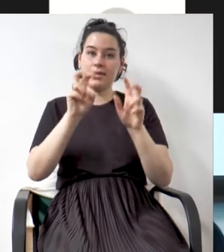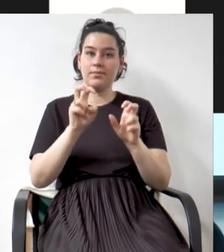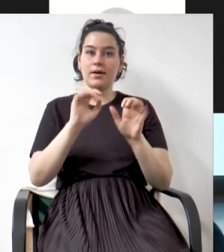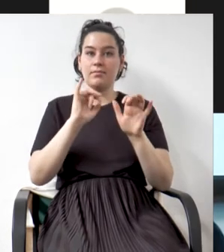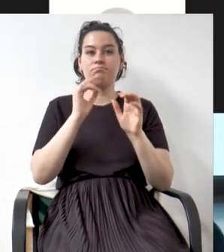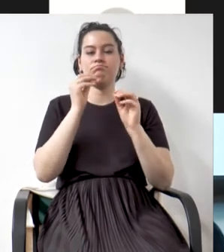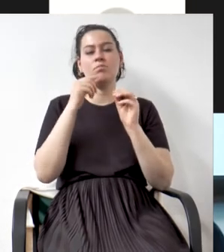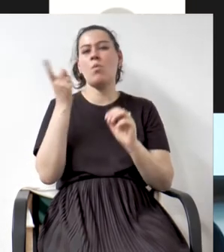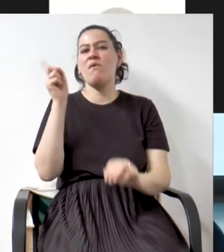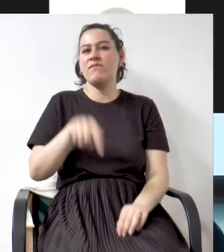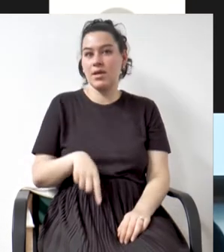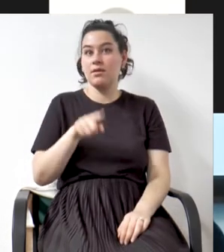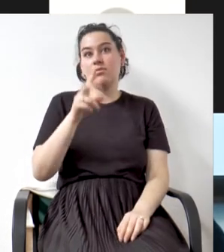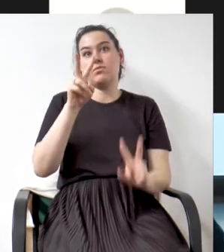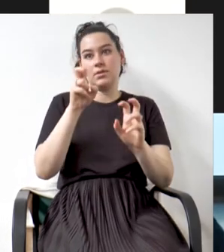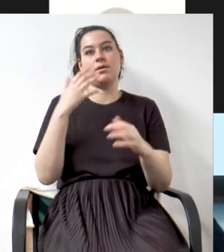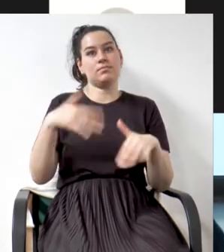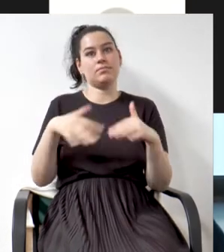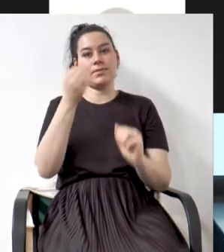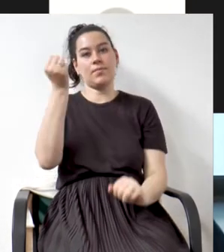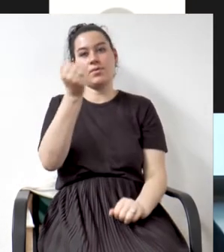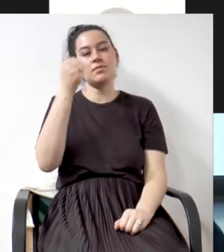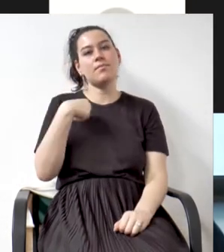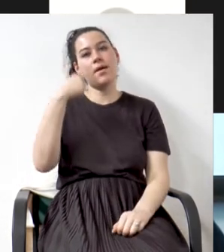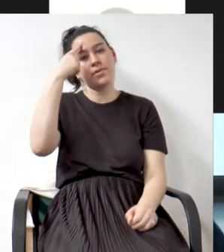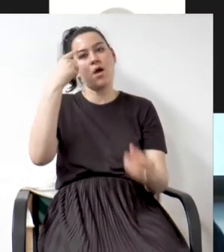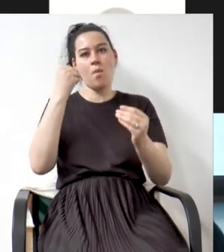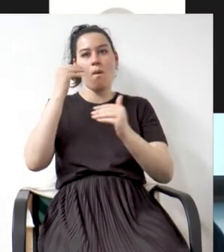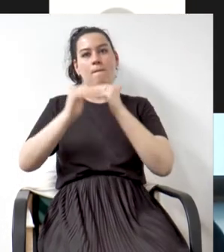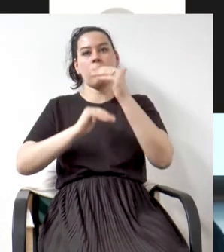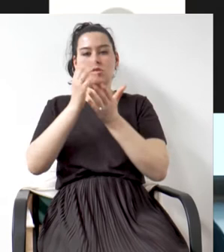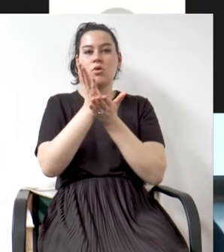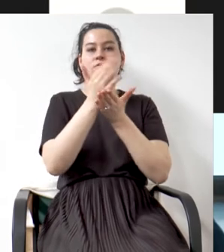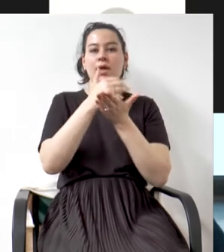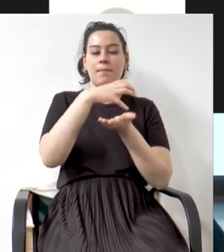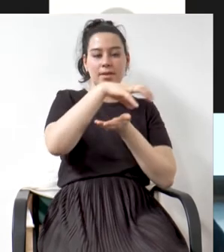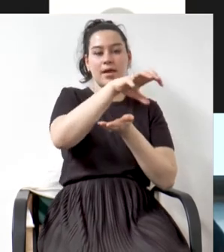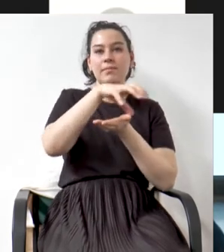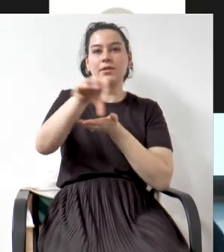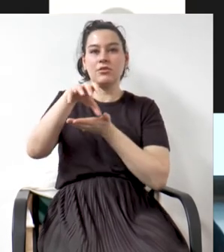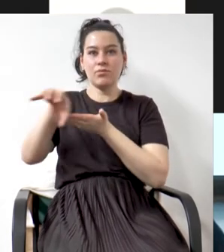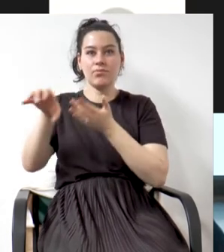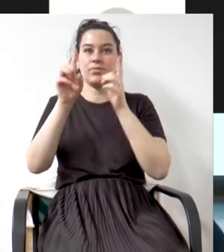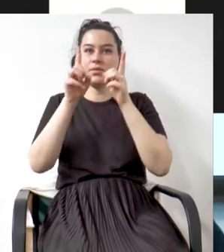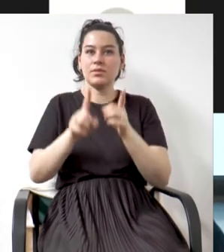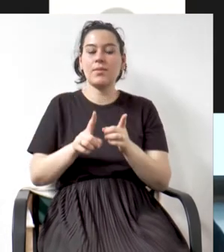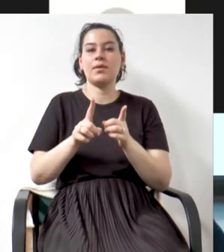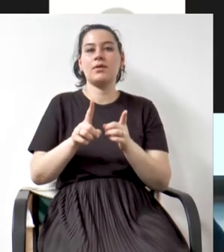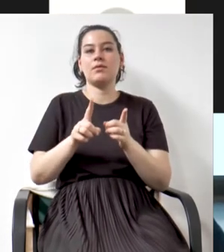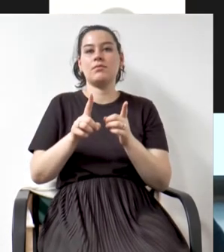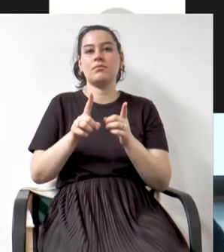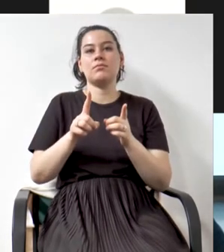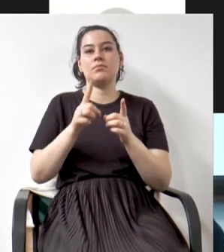se presenta como sumamente importante para poder pensar los procesos de departamentalización de los CNURES, la eliminación de